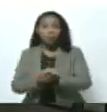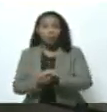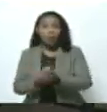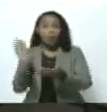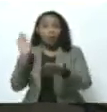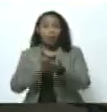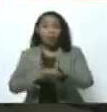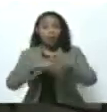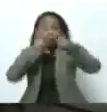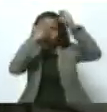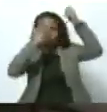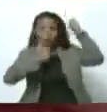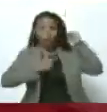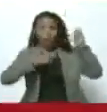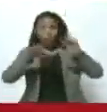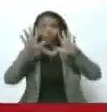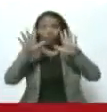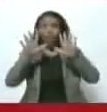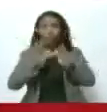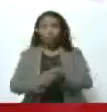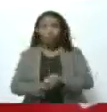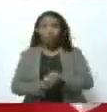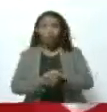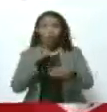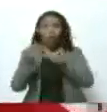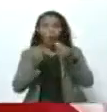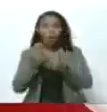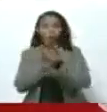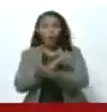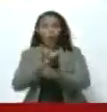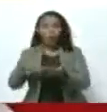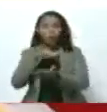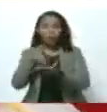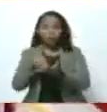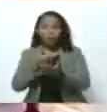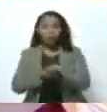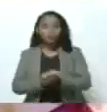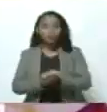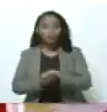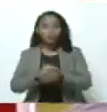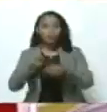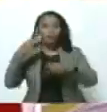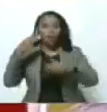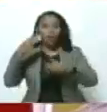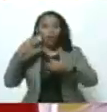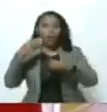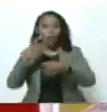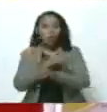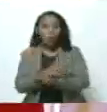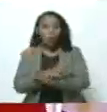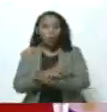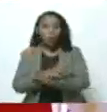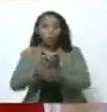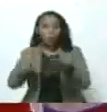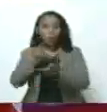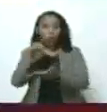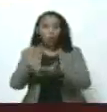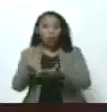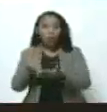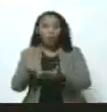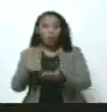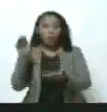10 medallas, ¿verdad? Como las de los Juegos Nacionales. Exactamente, en los Panamericanos, en los Juegos Nacionales. Tienes